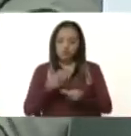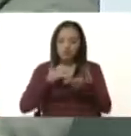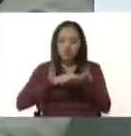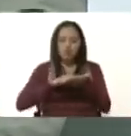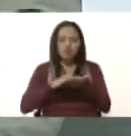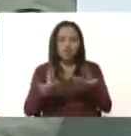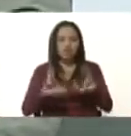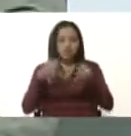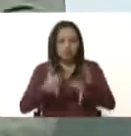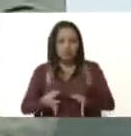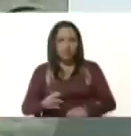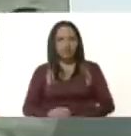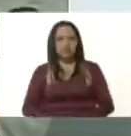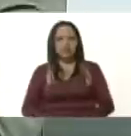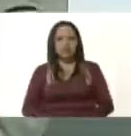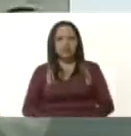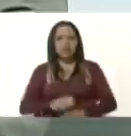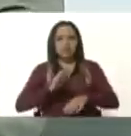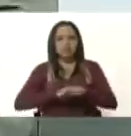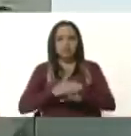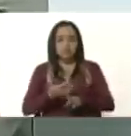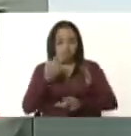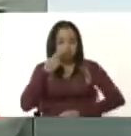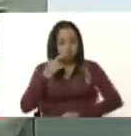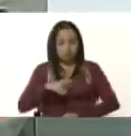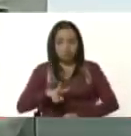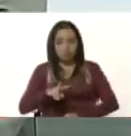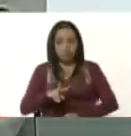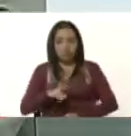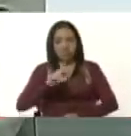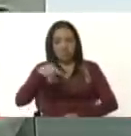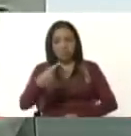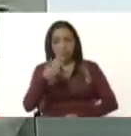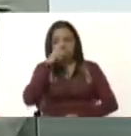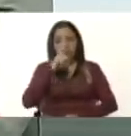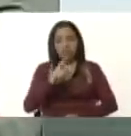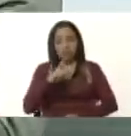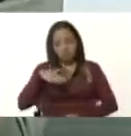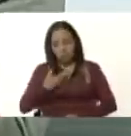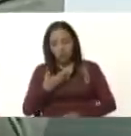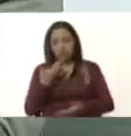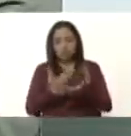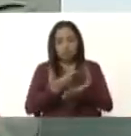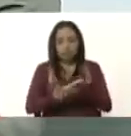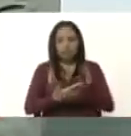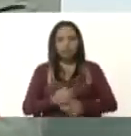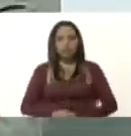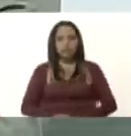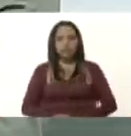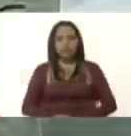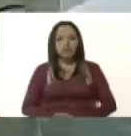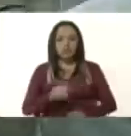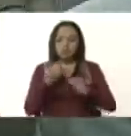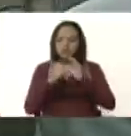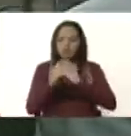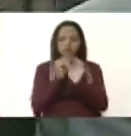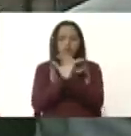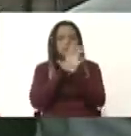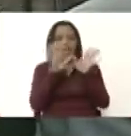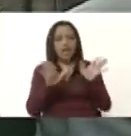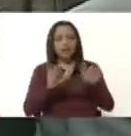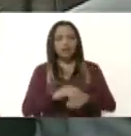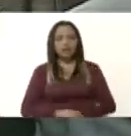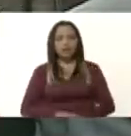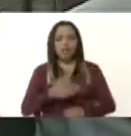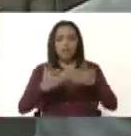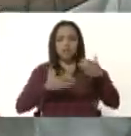son productos que son tangibles después de un año, y el mensaje es claro en este momento y en este